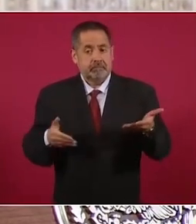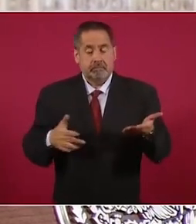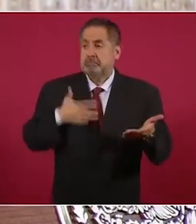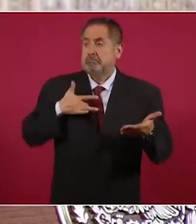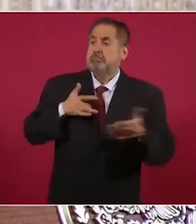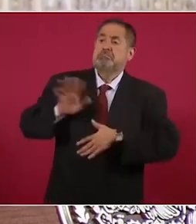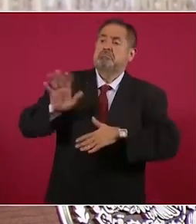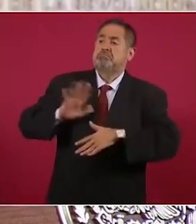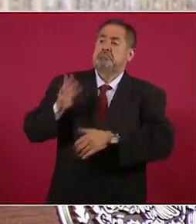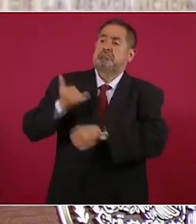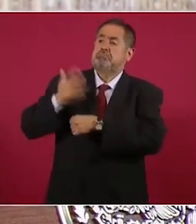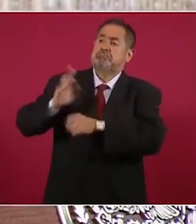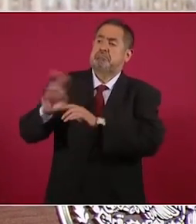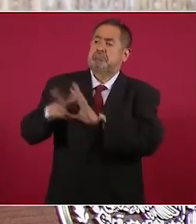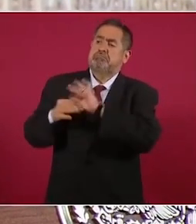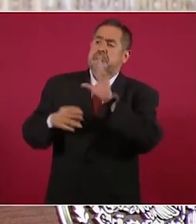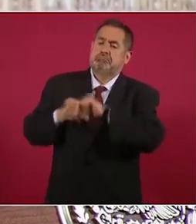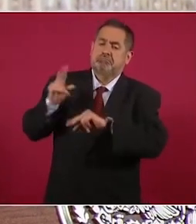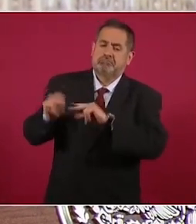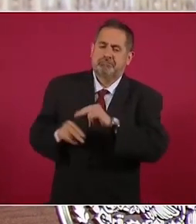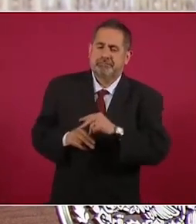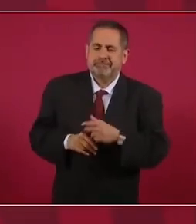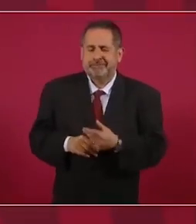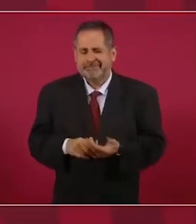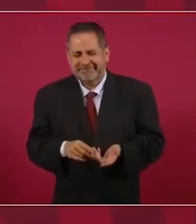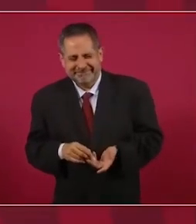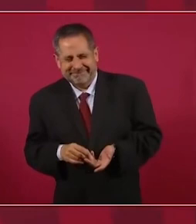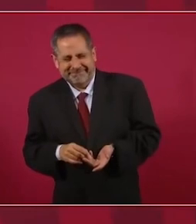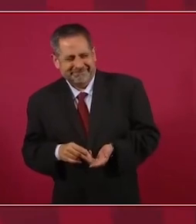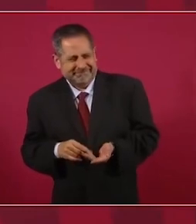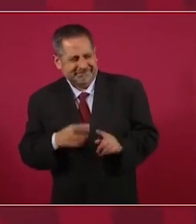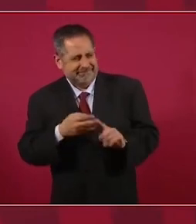ahora, ¿no?, el fervor